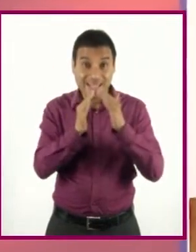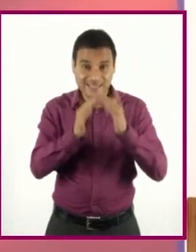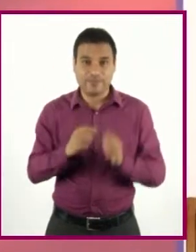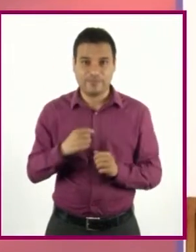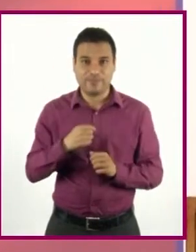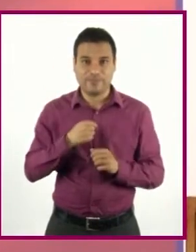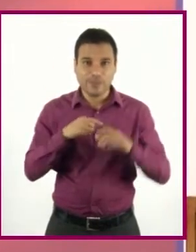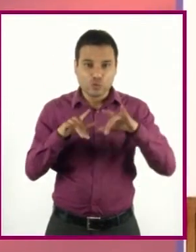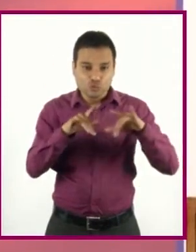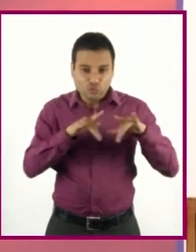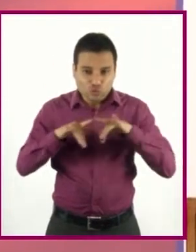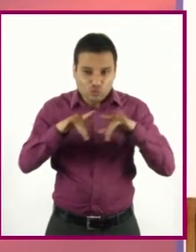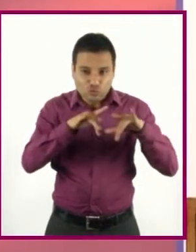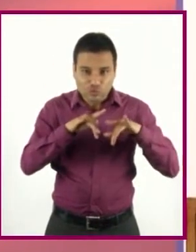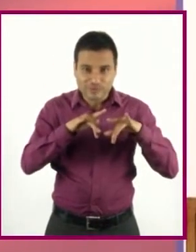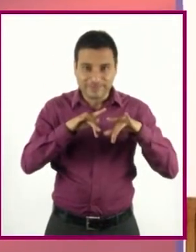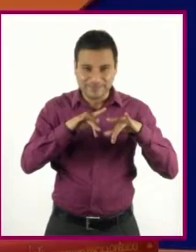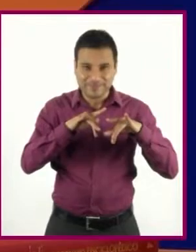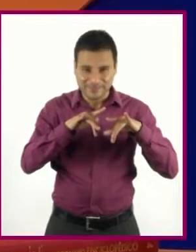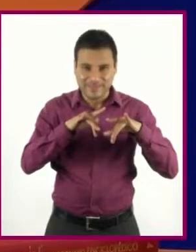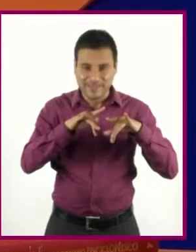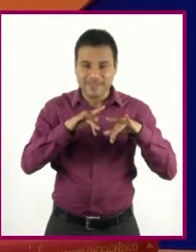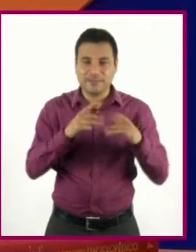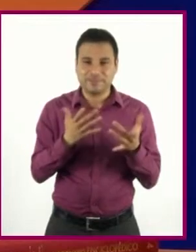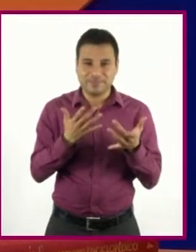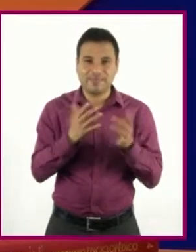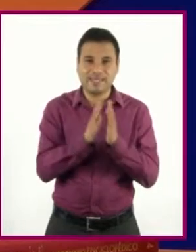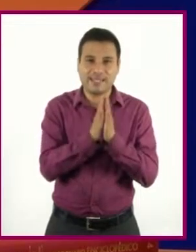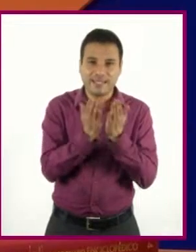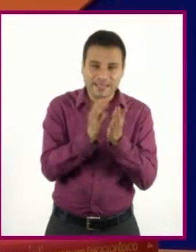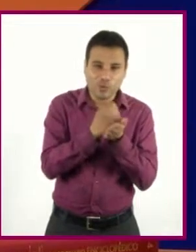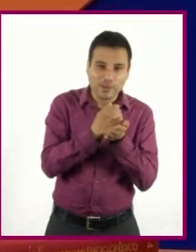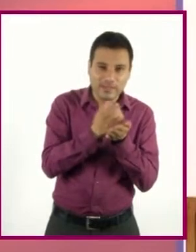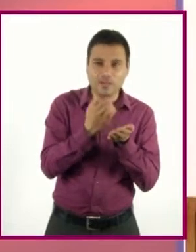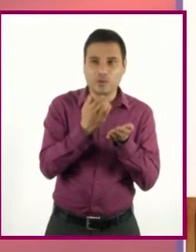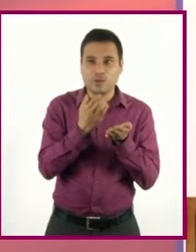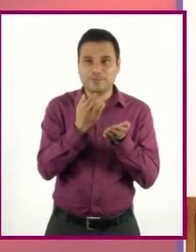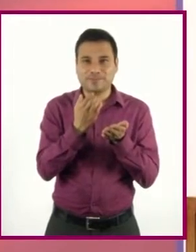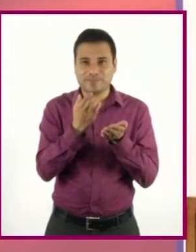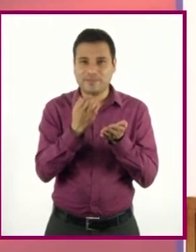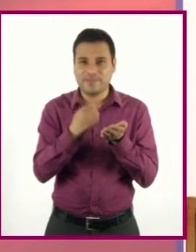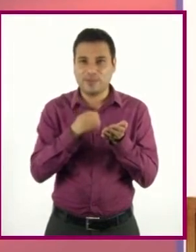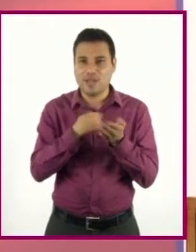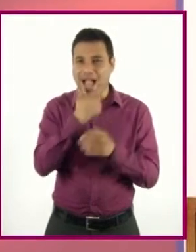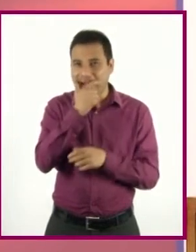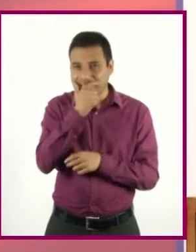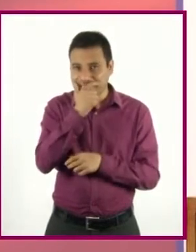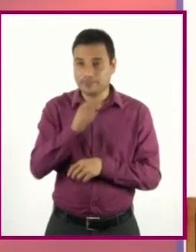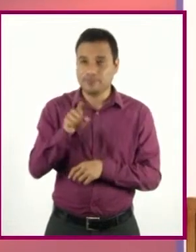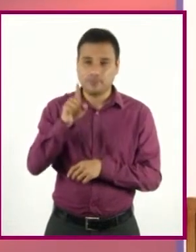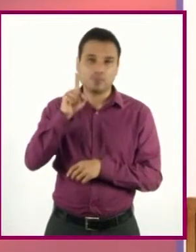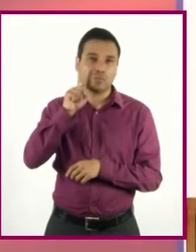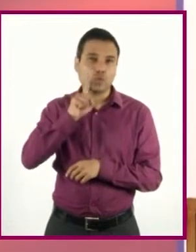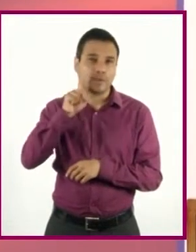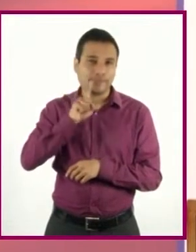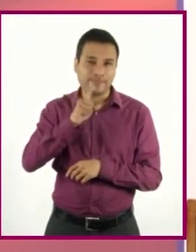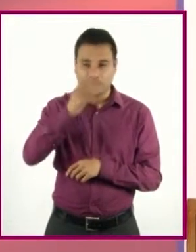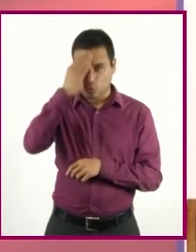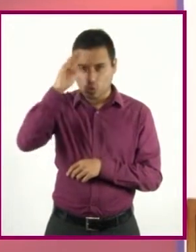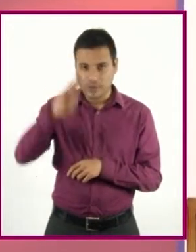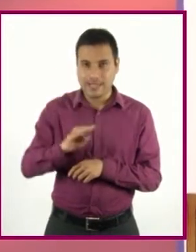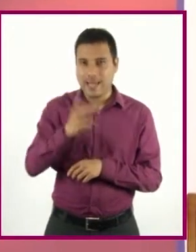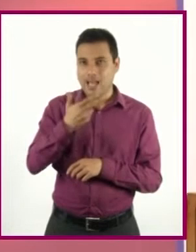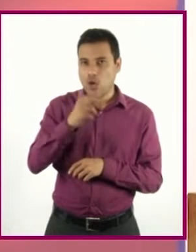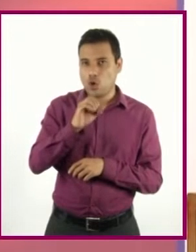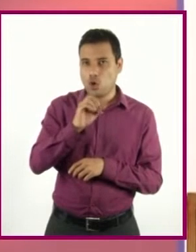y unas galletitas y que le digo, oiga, doña Hortensia, ¿por qué, así se llama ella, doña Hortensia, ¿me